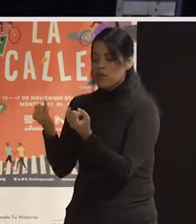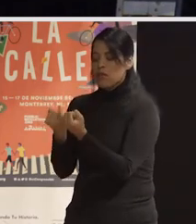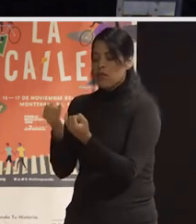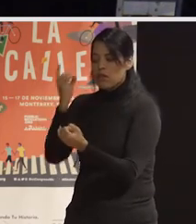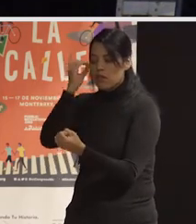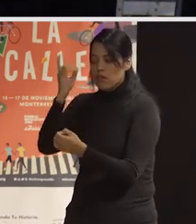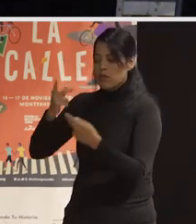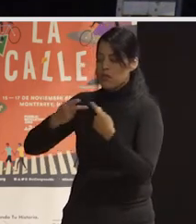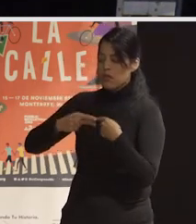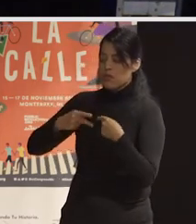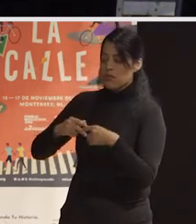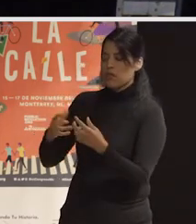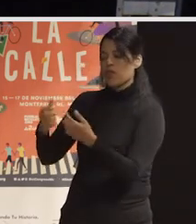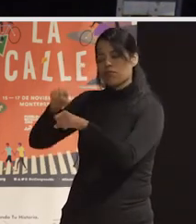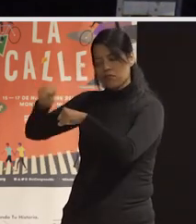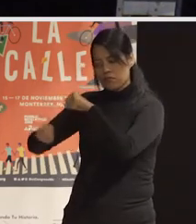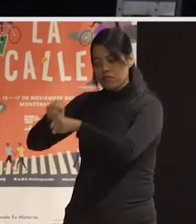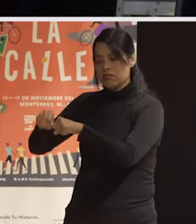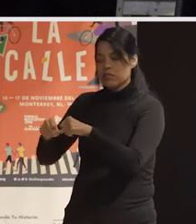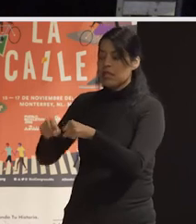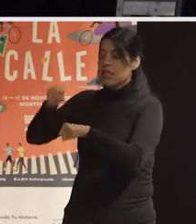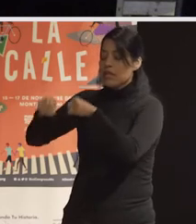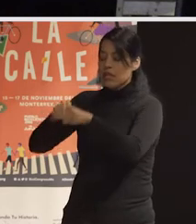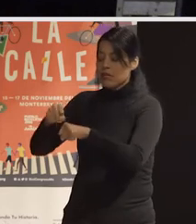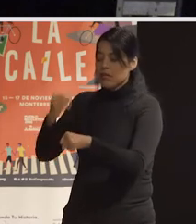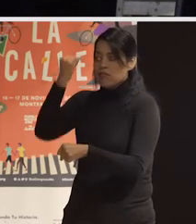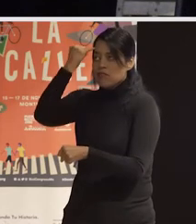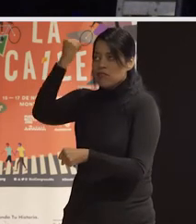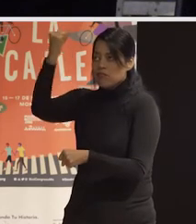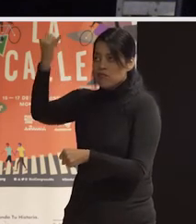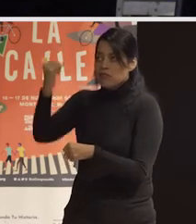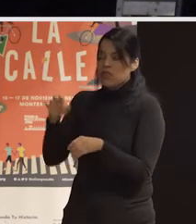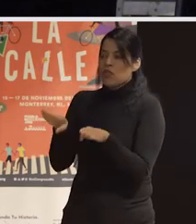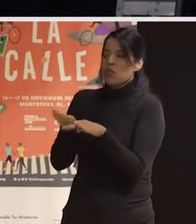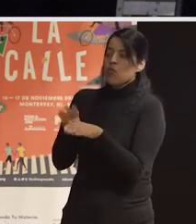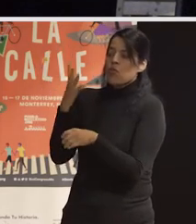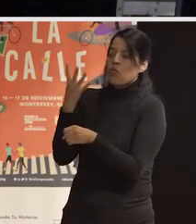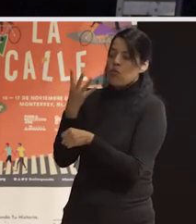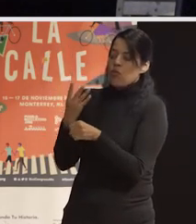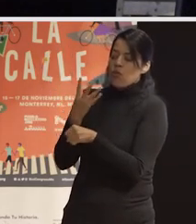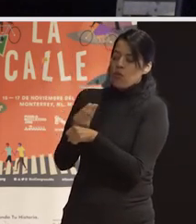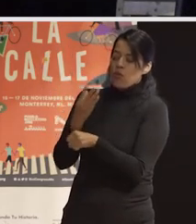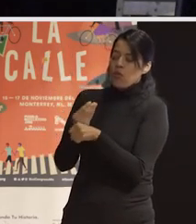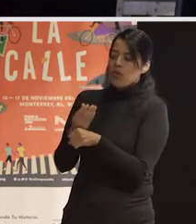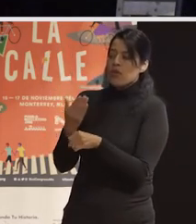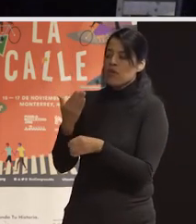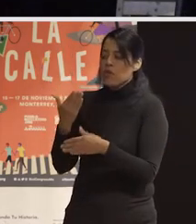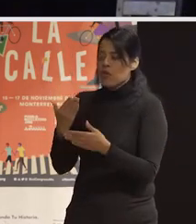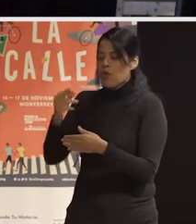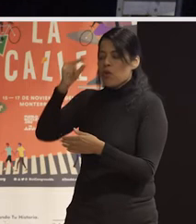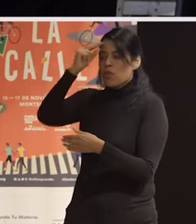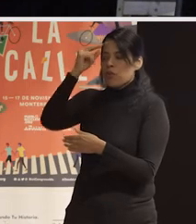las personas la bici la bici surge del margen como una solución así como los saberes ancestrales